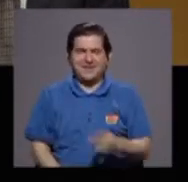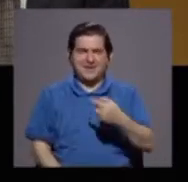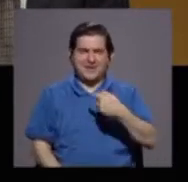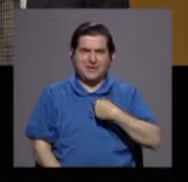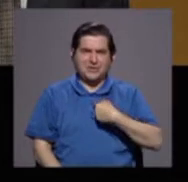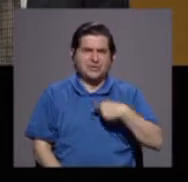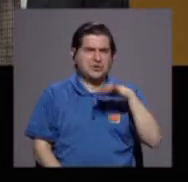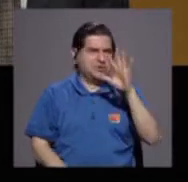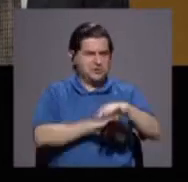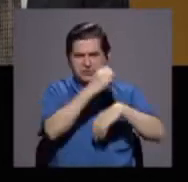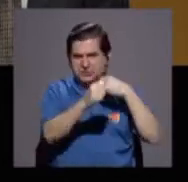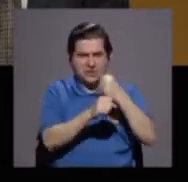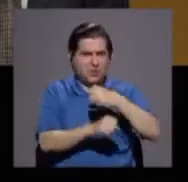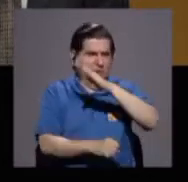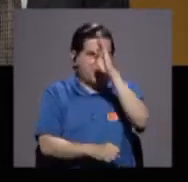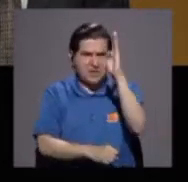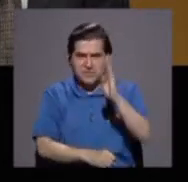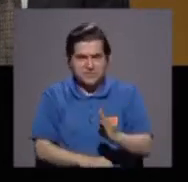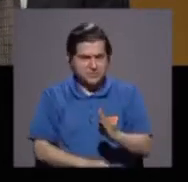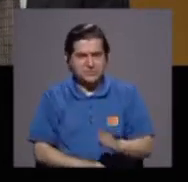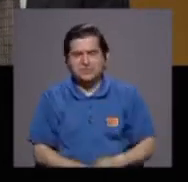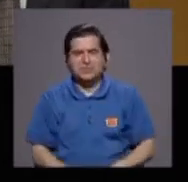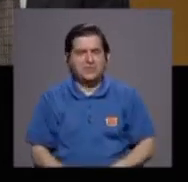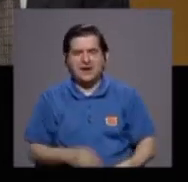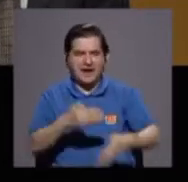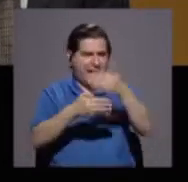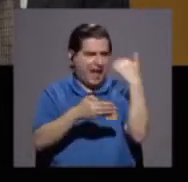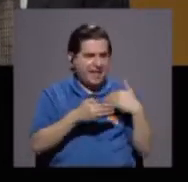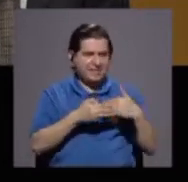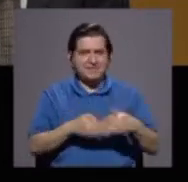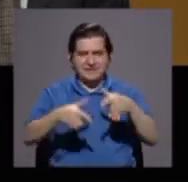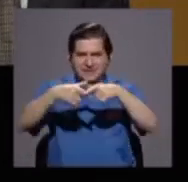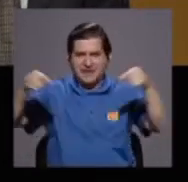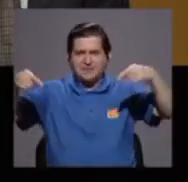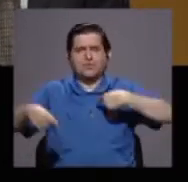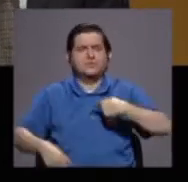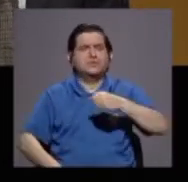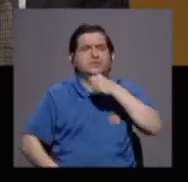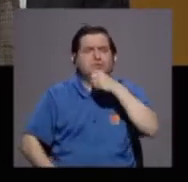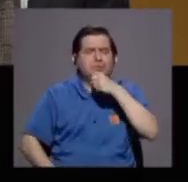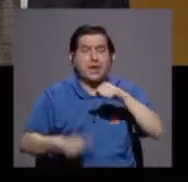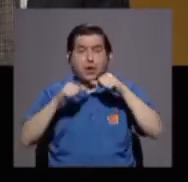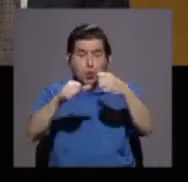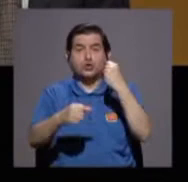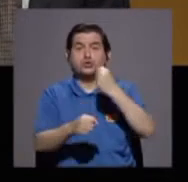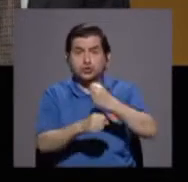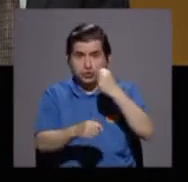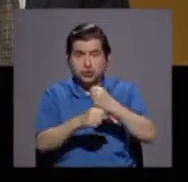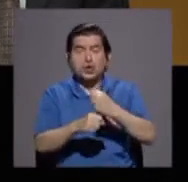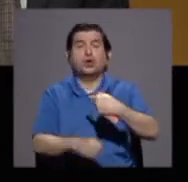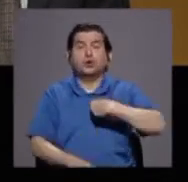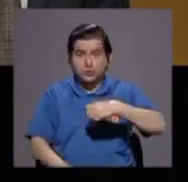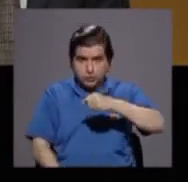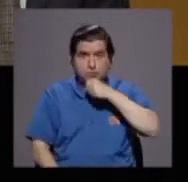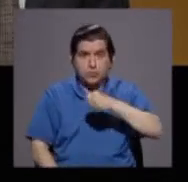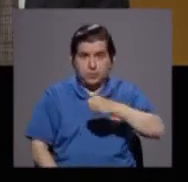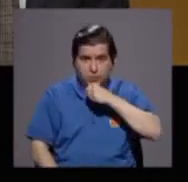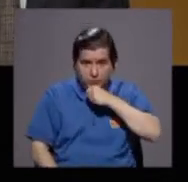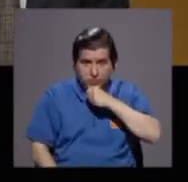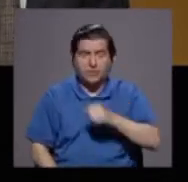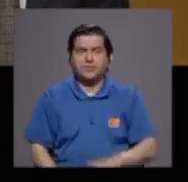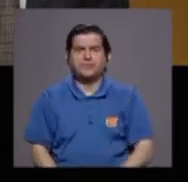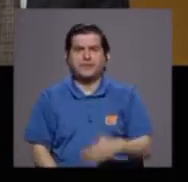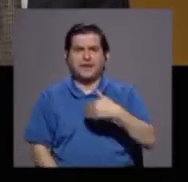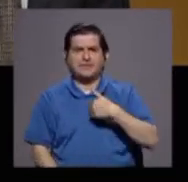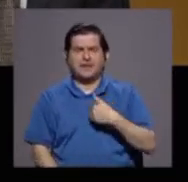unos 5 años nunca había estado en Japón, porque soy viejo, sigo trabajando como viejo,